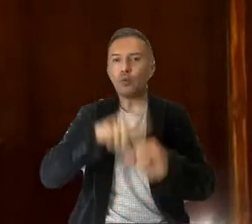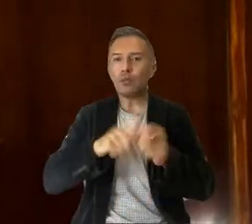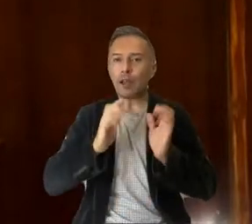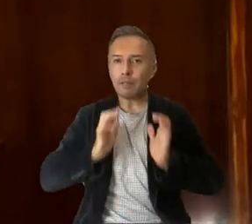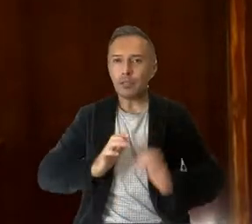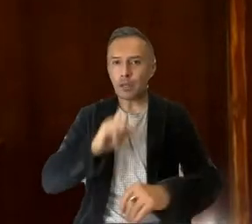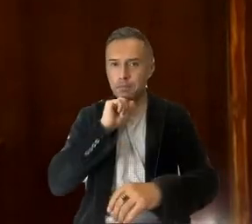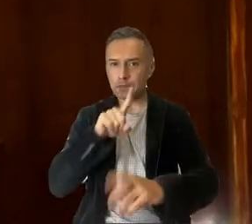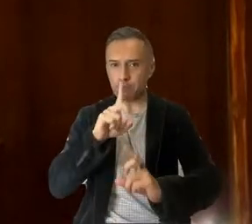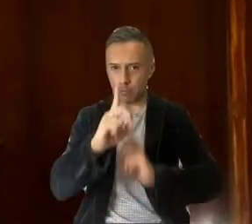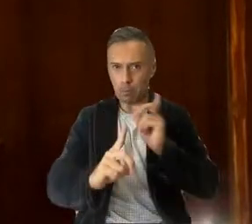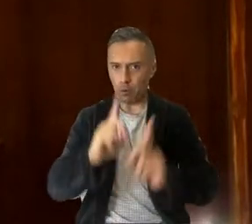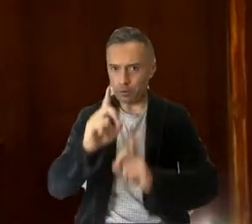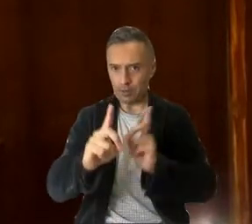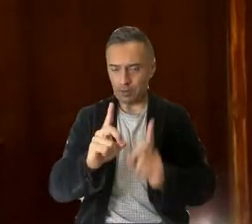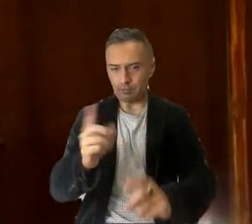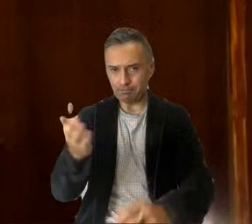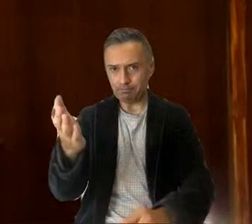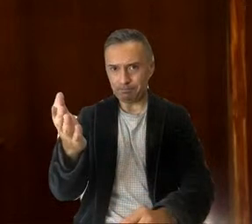Deporte.